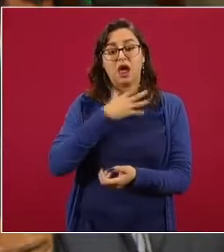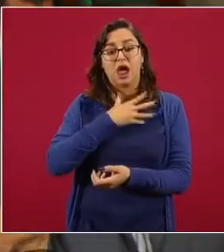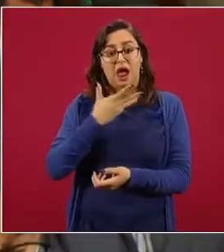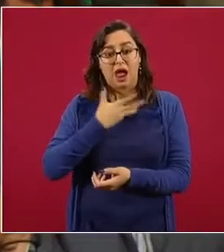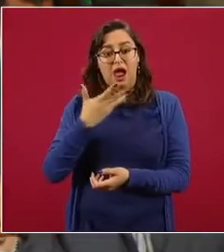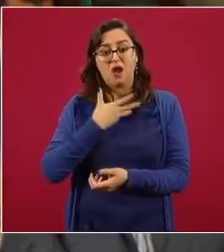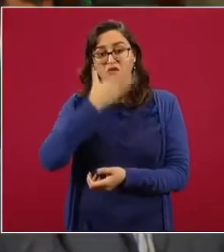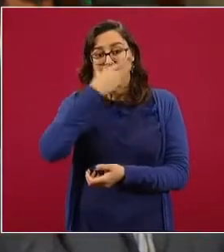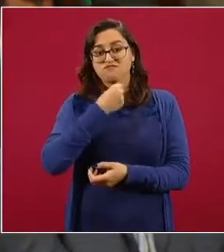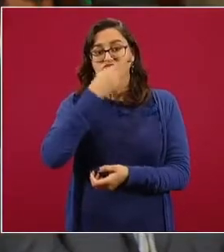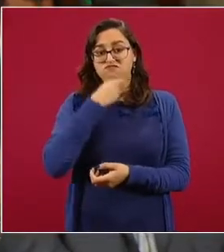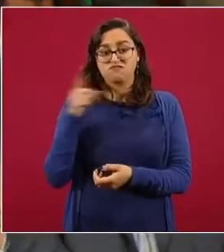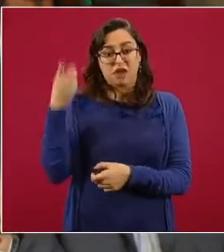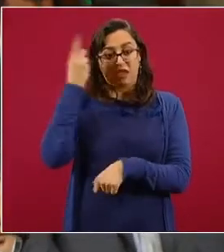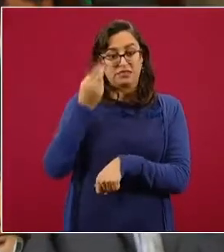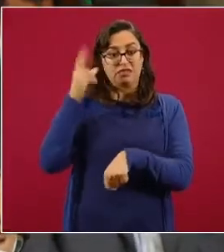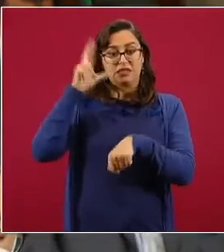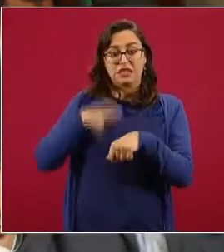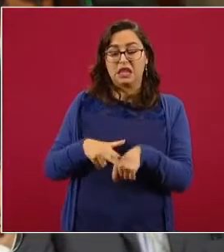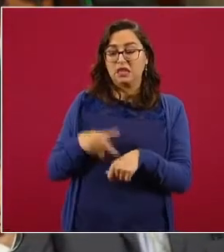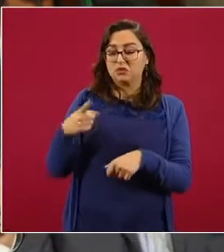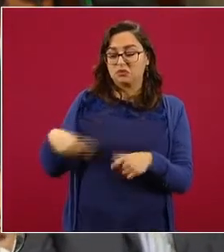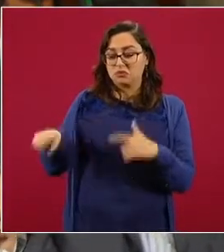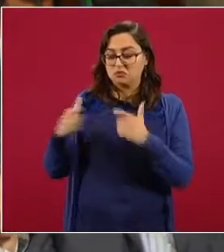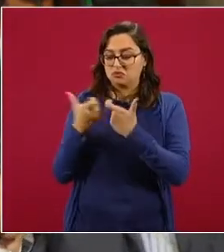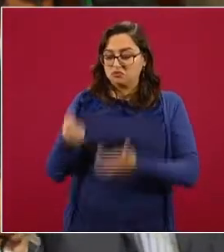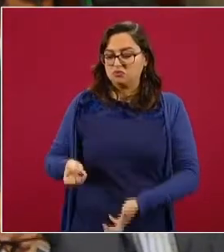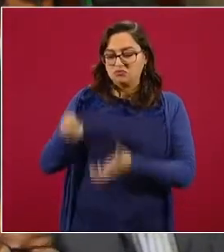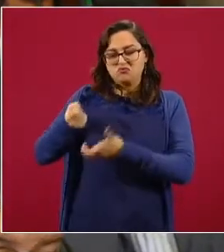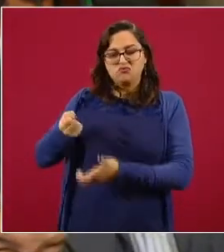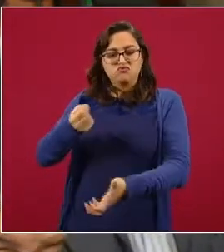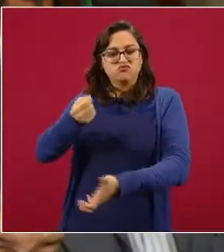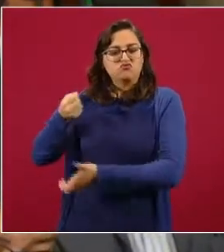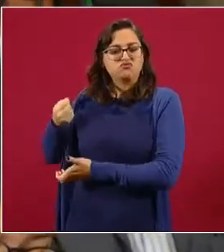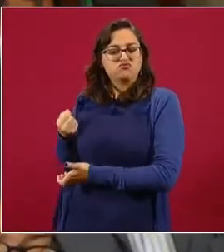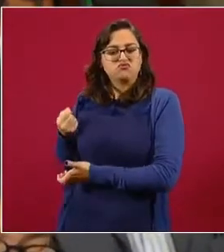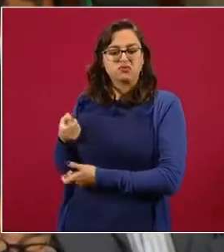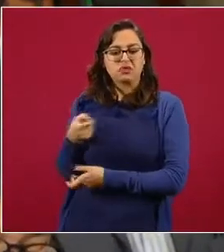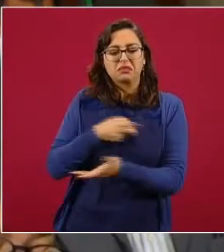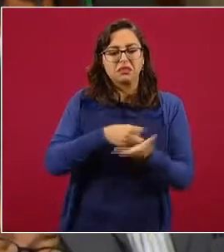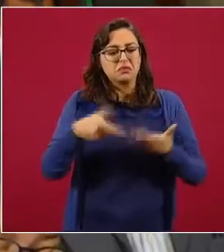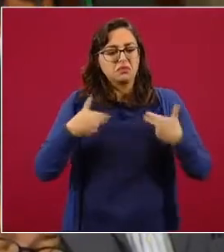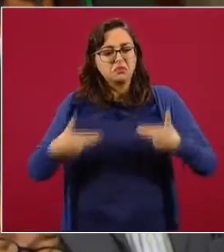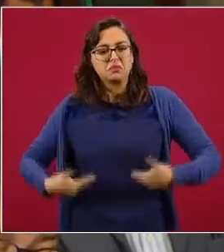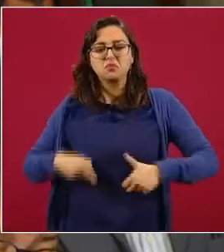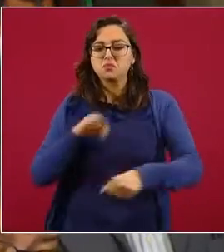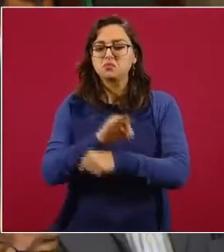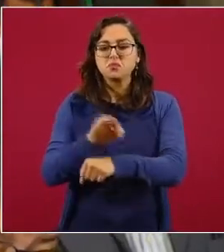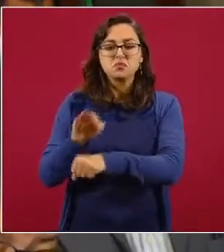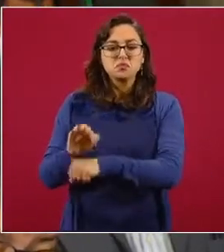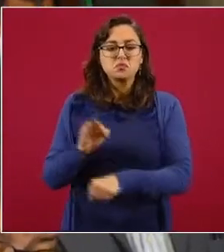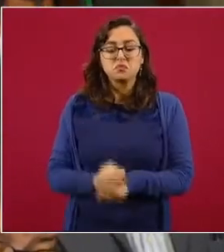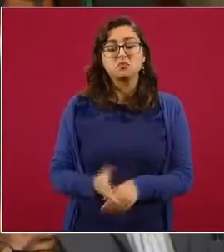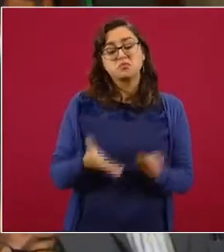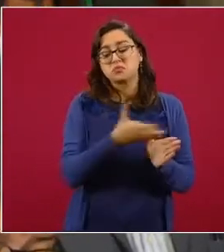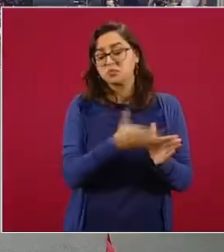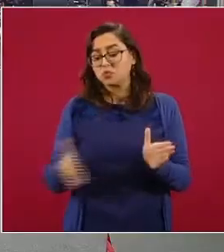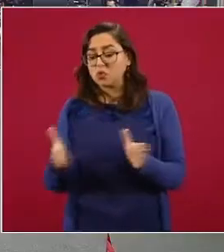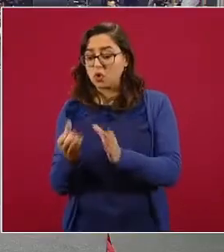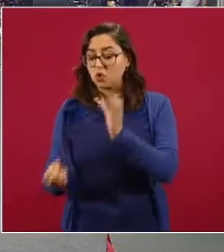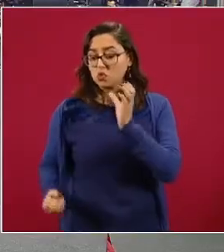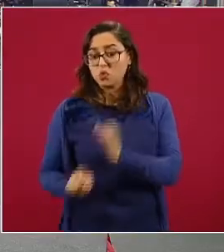hoy es el director operativo y que juega con las vidas de los defensores de los derechos humanos. También ha dicho que lo bueno no termina de nacer.